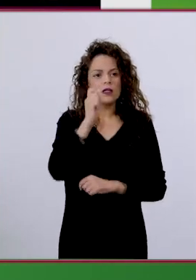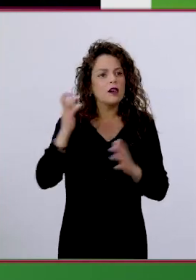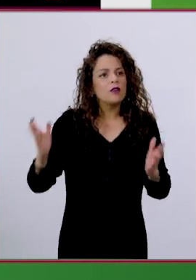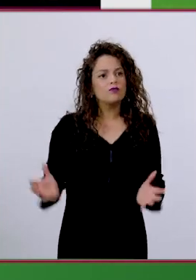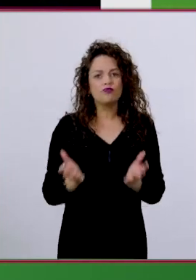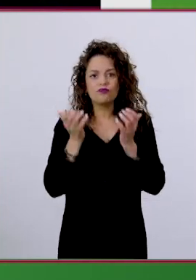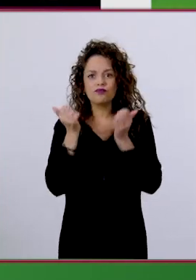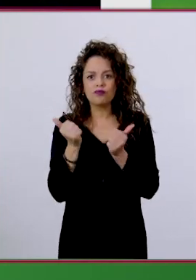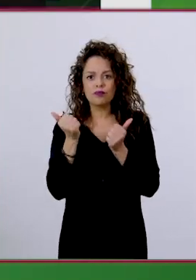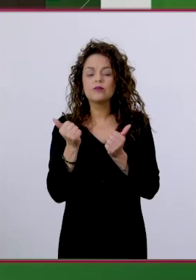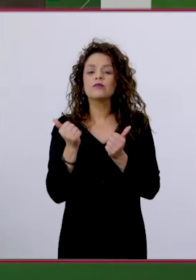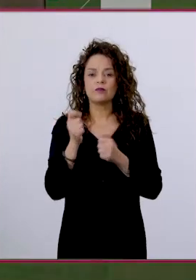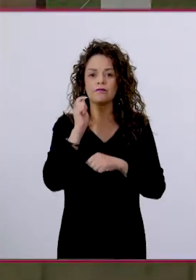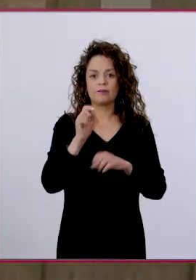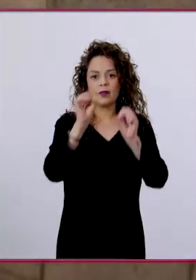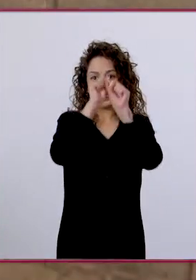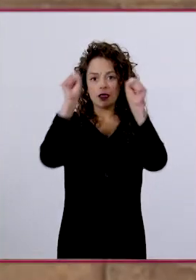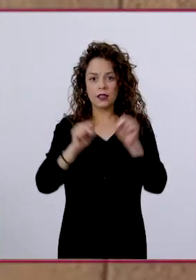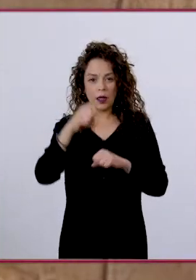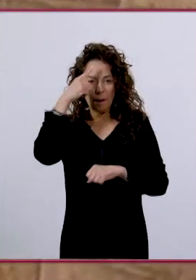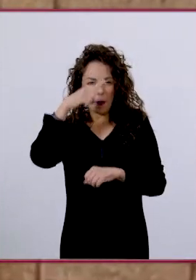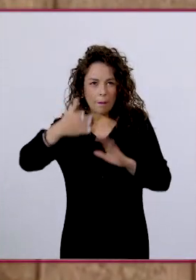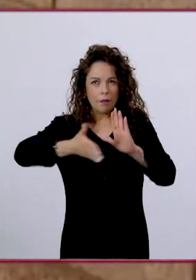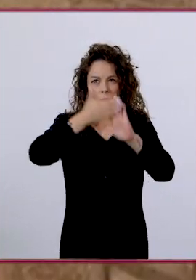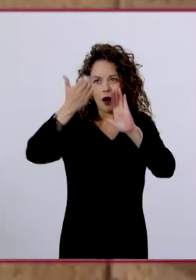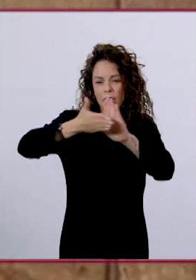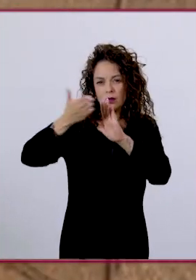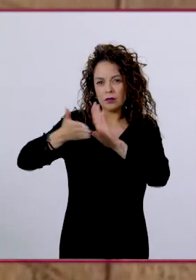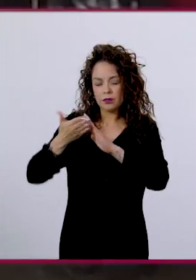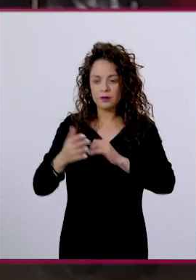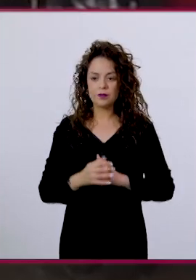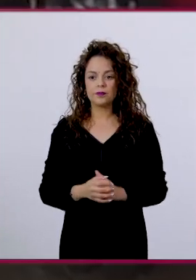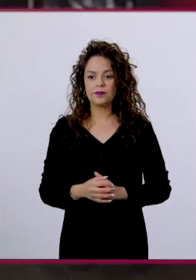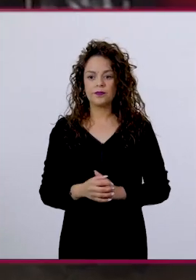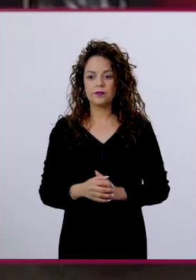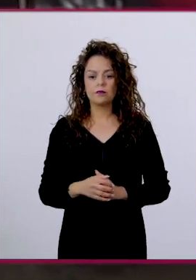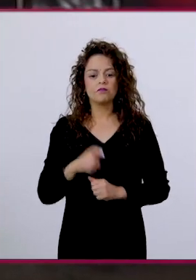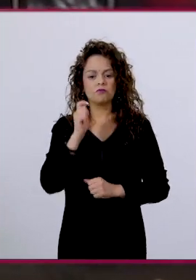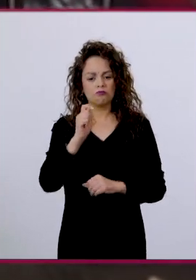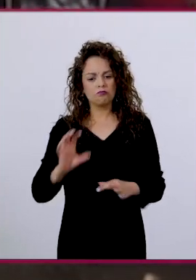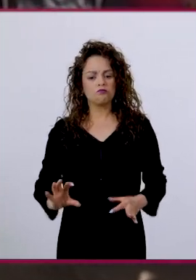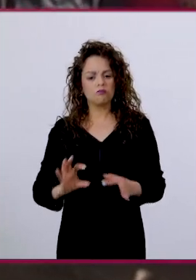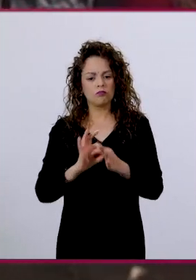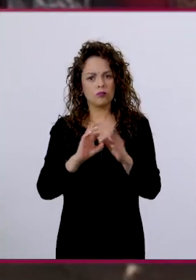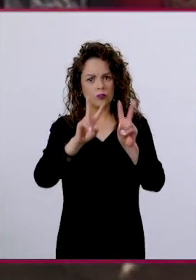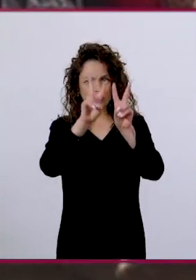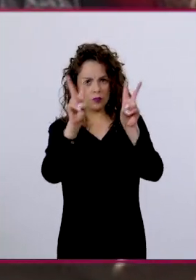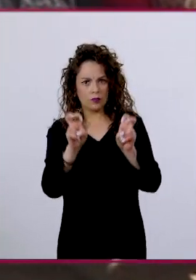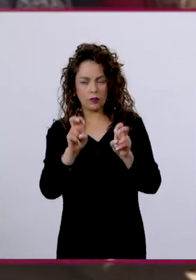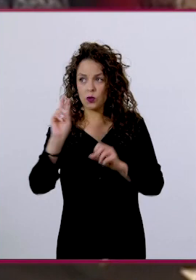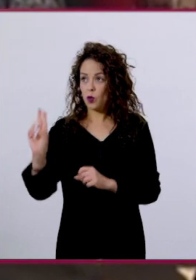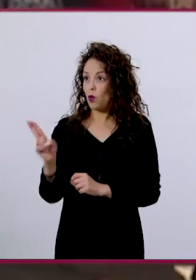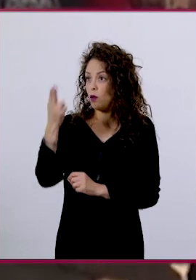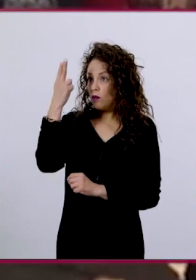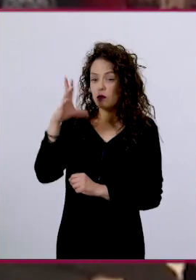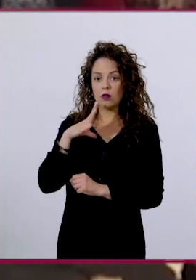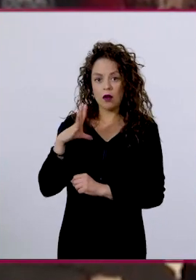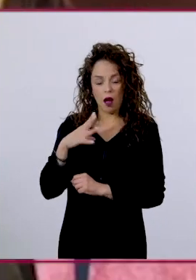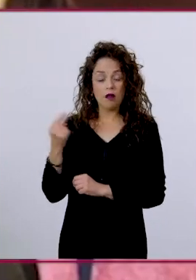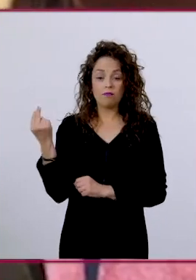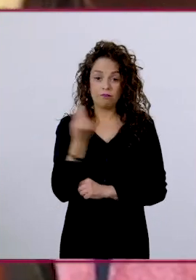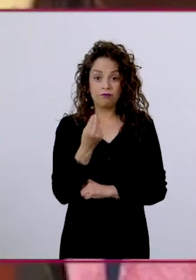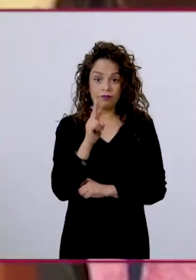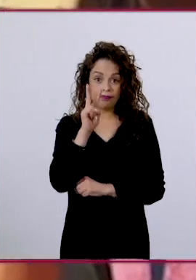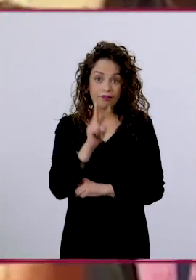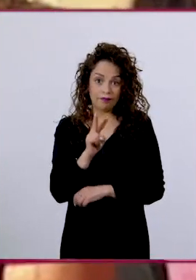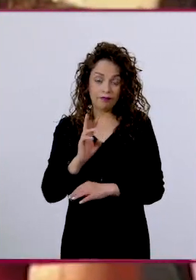rescatar como tal fue el sistema constructivo. A los temas de vinculación, de cómo las universidades establecen esos vínculos